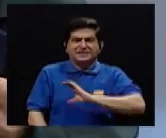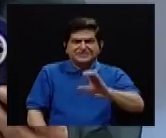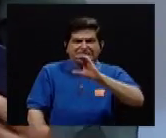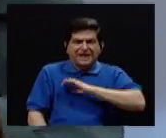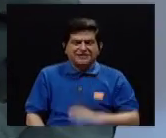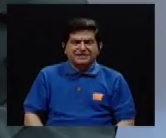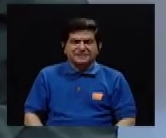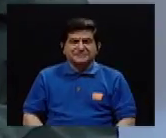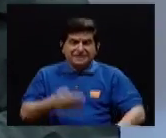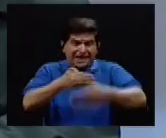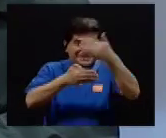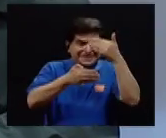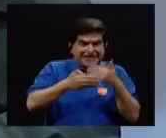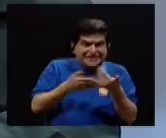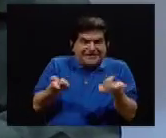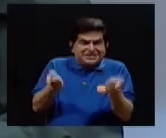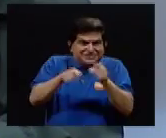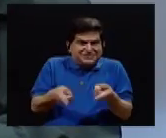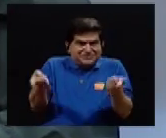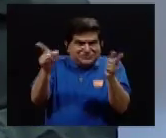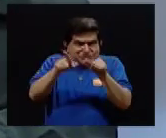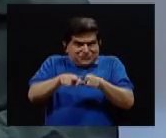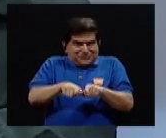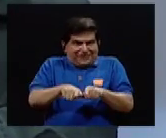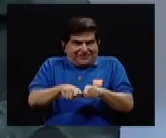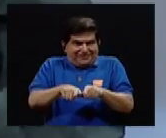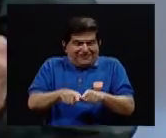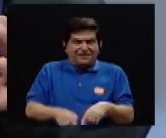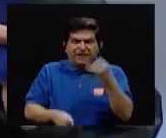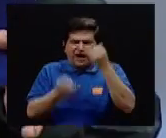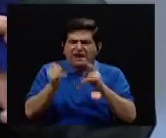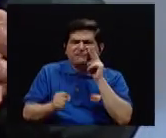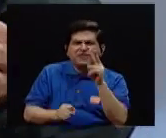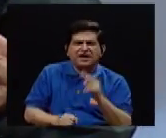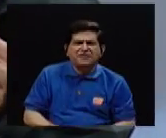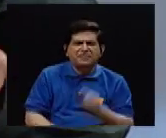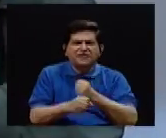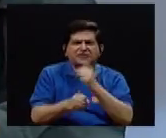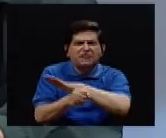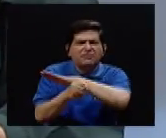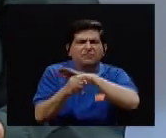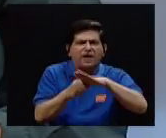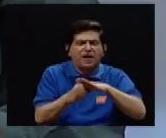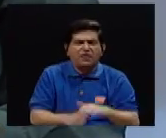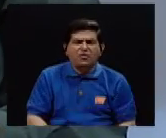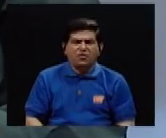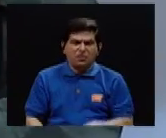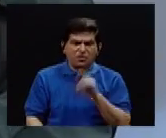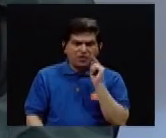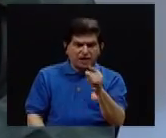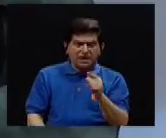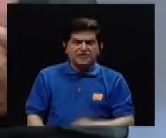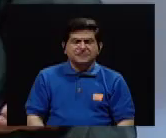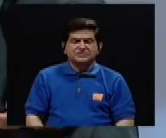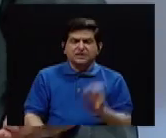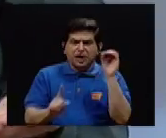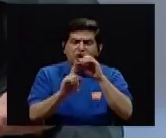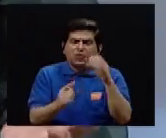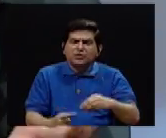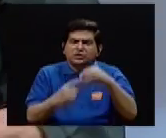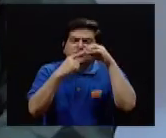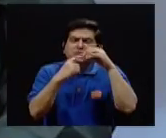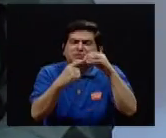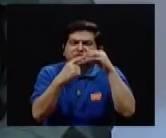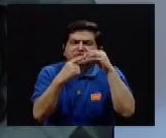o las peripecias. Los entretelones. Y los entretelones, al final ve una obra completa que es esencialmente el gran